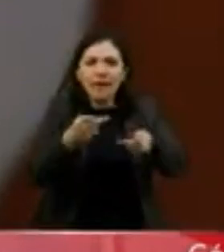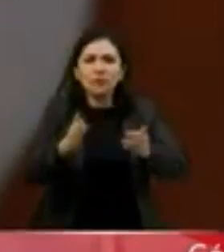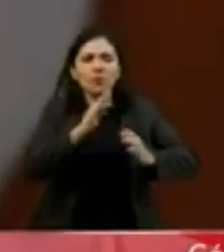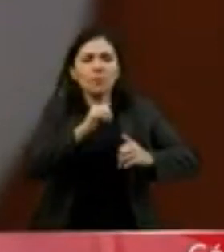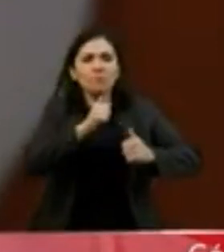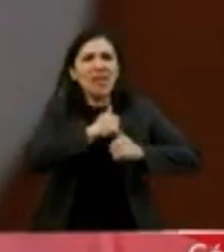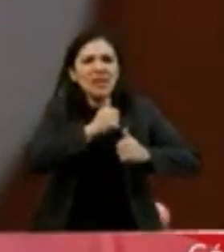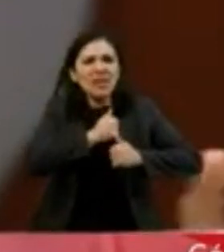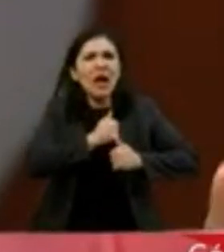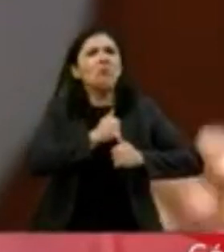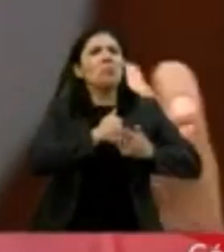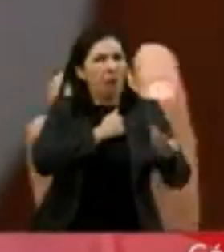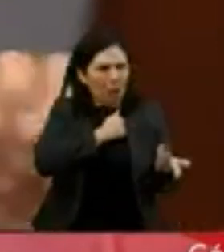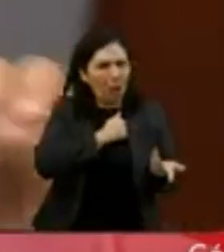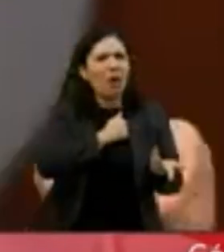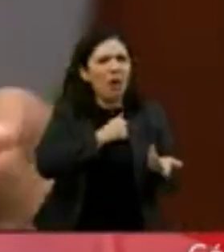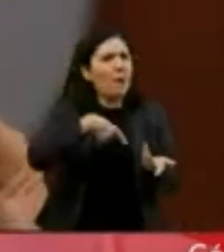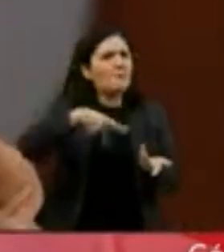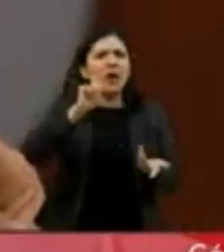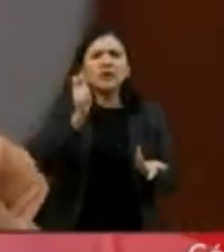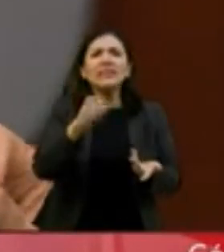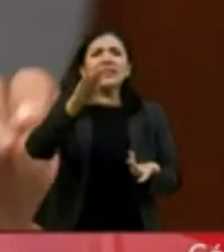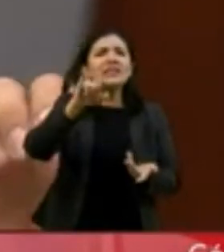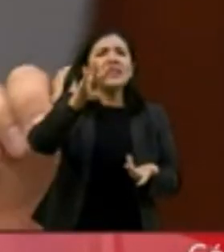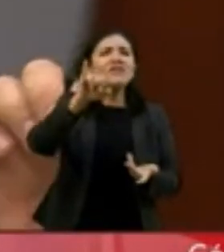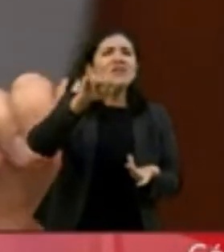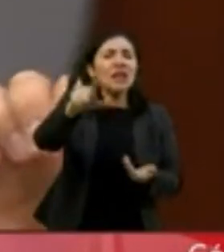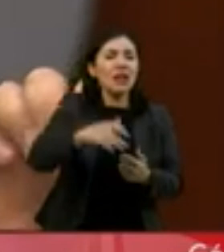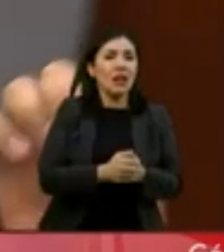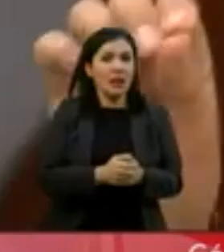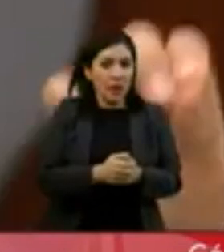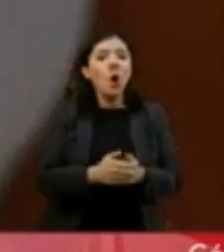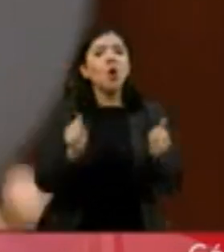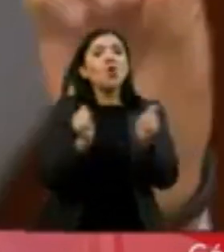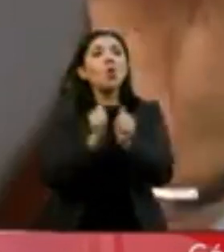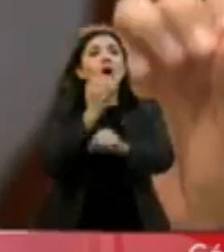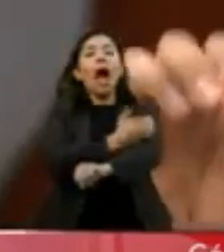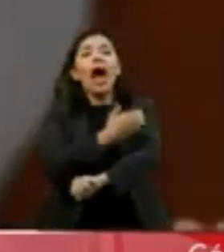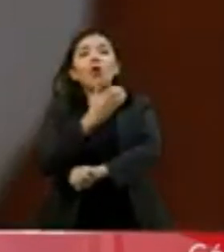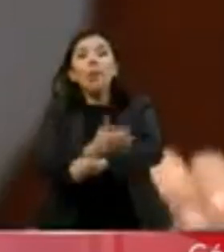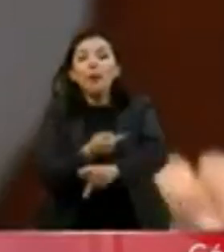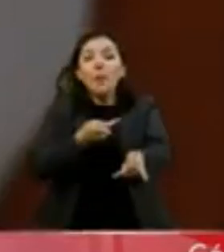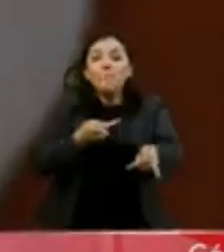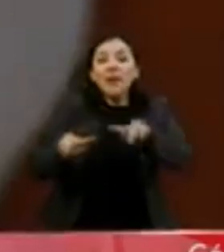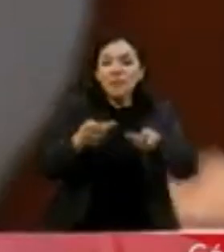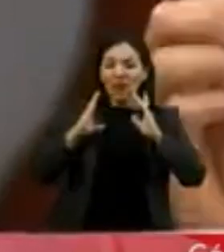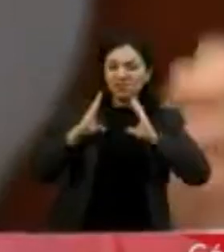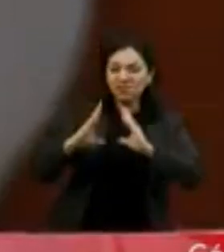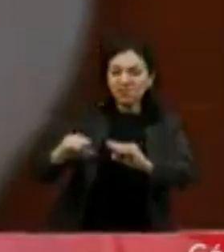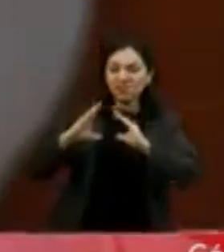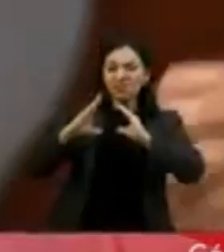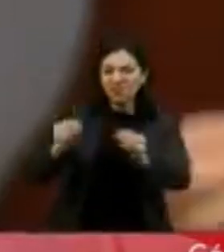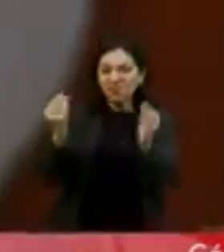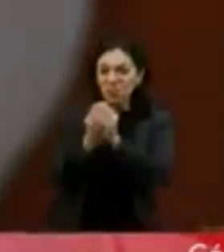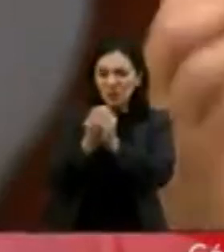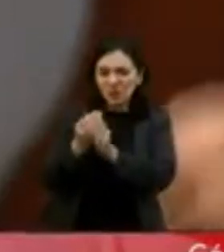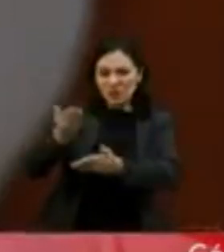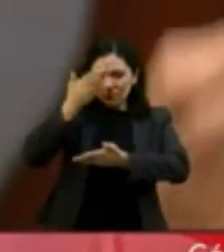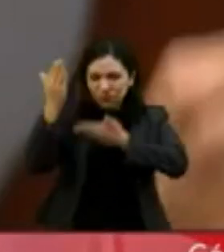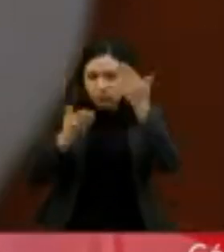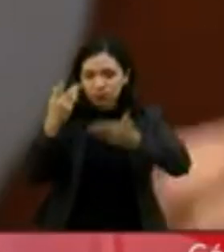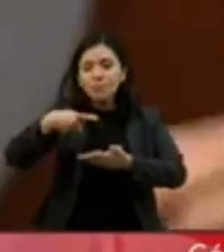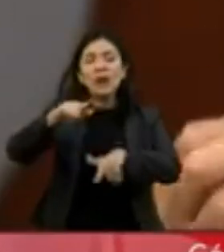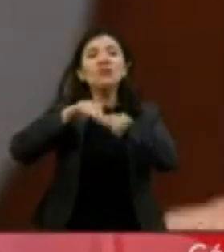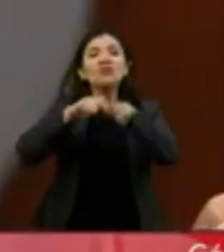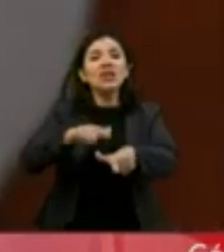ustedes quieren Pero siempre son civiles acompañamiento y preparación capacitación pero siguen